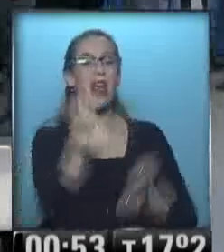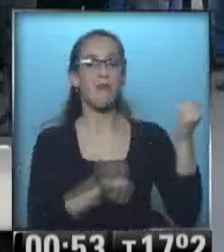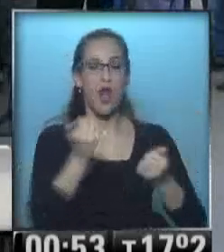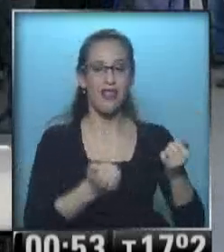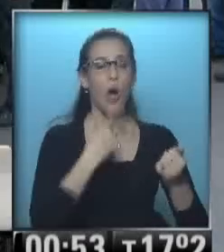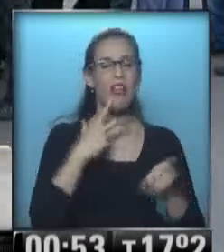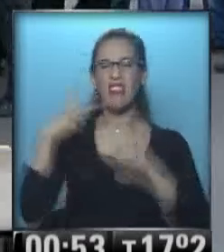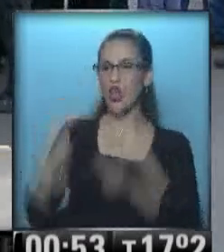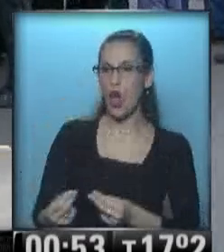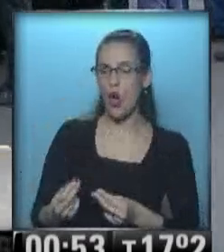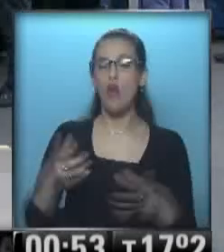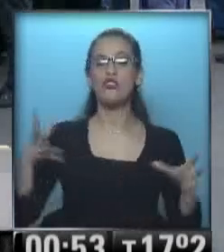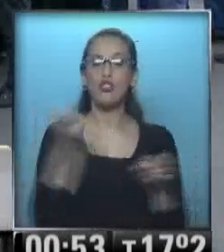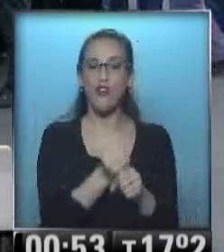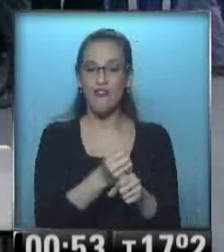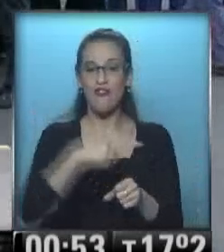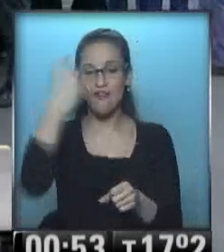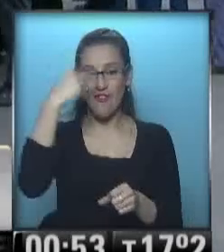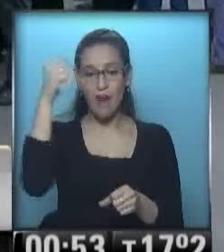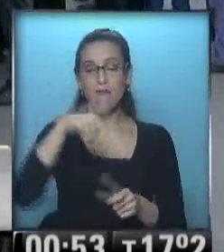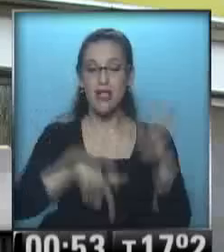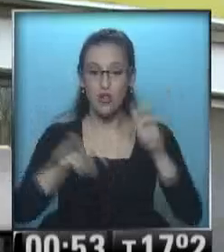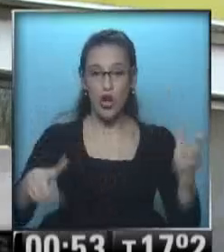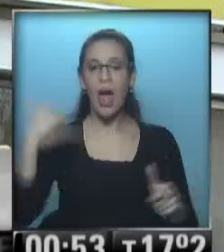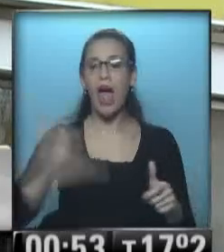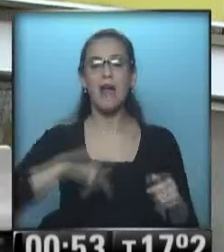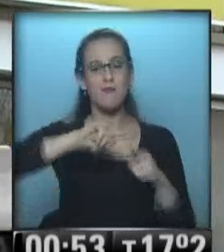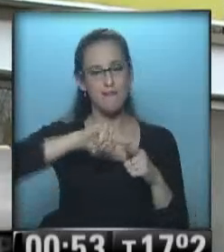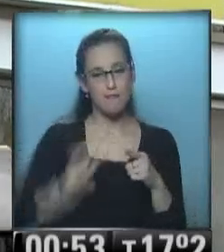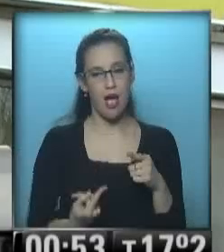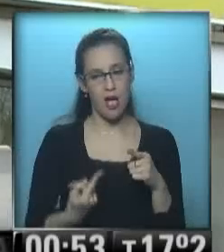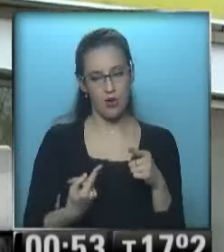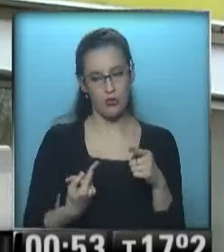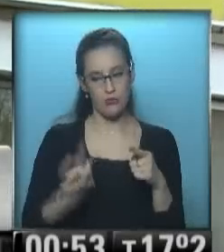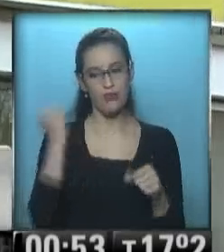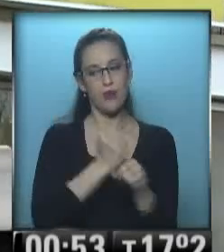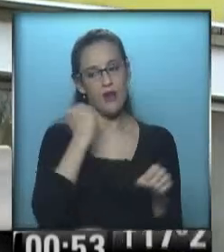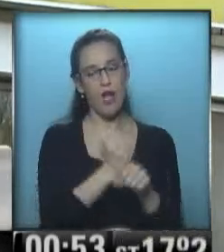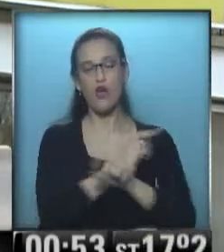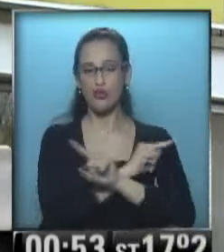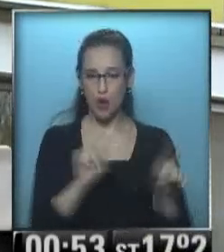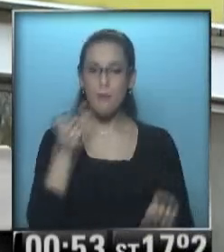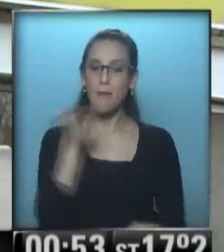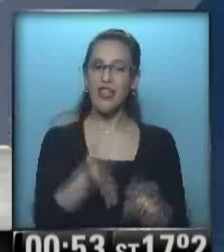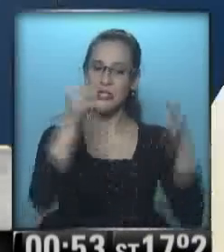esa línea y de la 160 iniciaron un par de actividades en reclamo de medidas de